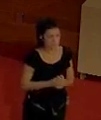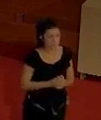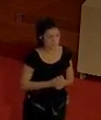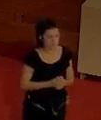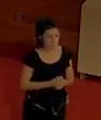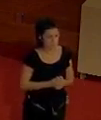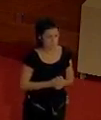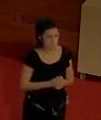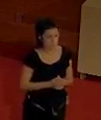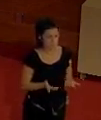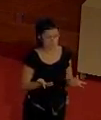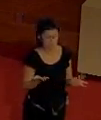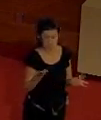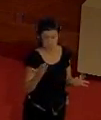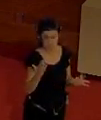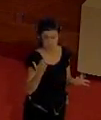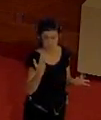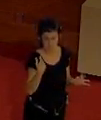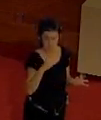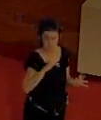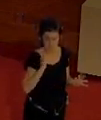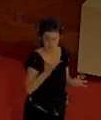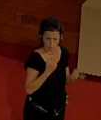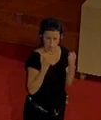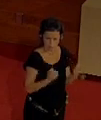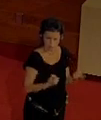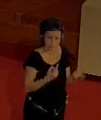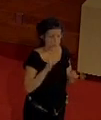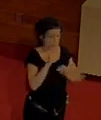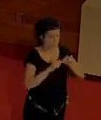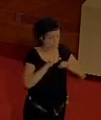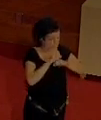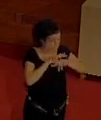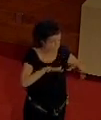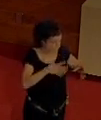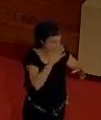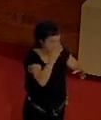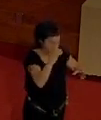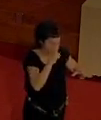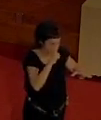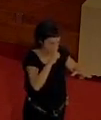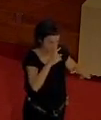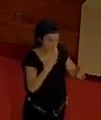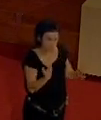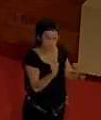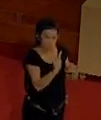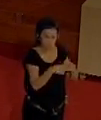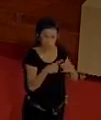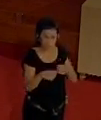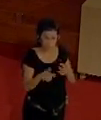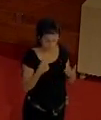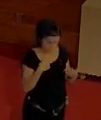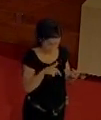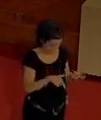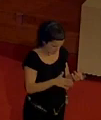fin es fresco en nuestra memoria lo fue recordemos la pandemia cuando no teníamos cosas que nos parecía increíble que no tuviéramos